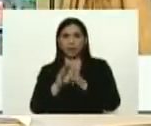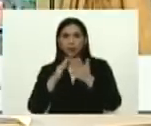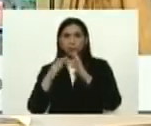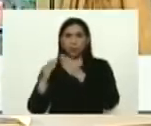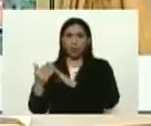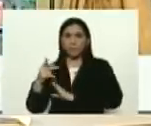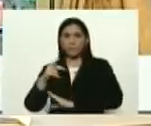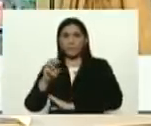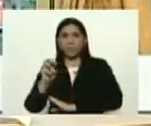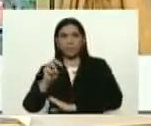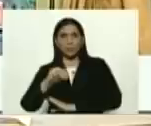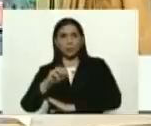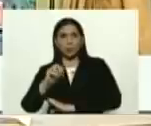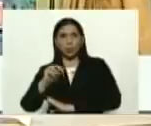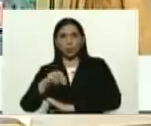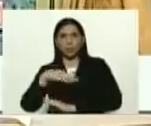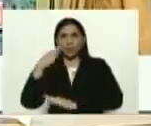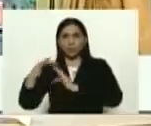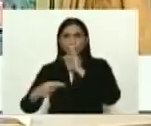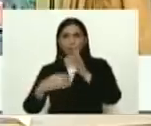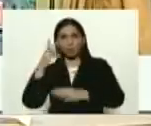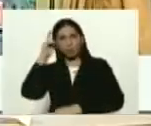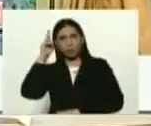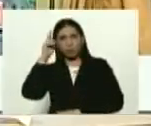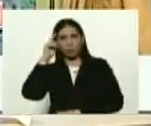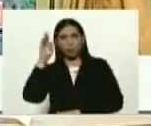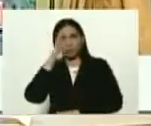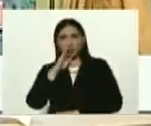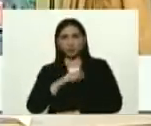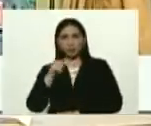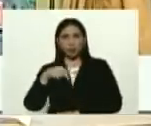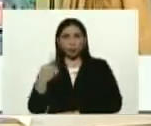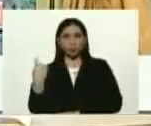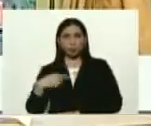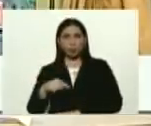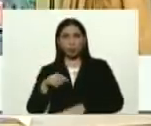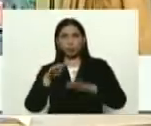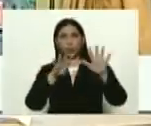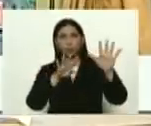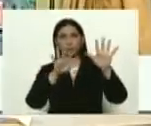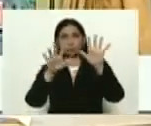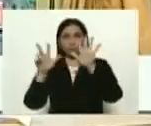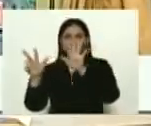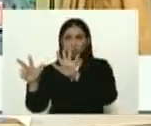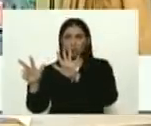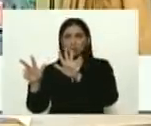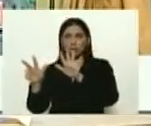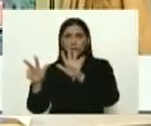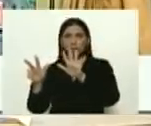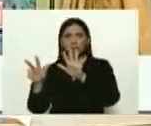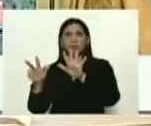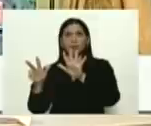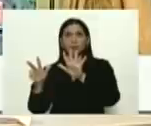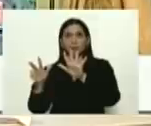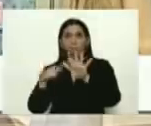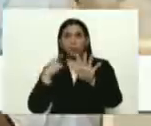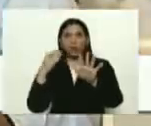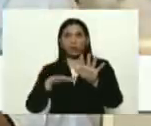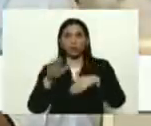infectaron. Brasil hoy tuvo 917 muertos hasta esta hora, en un día,